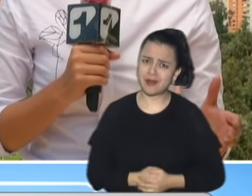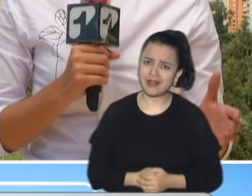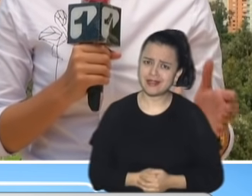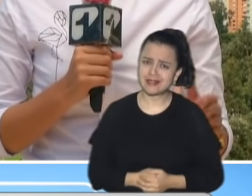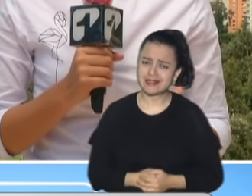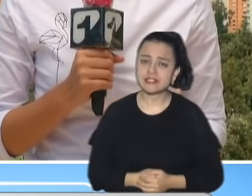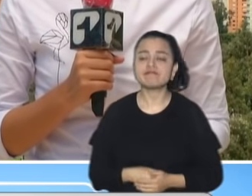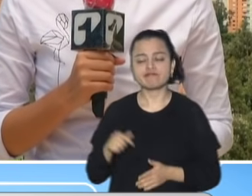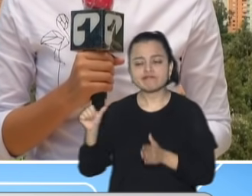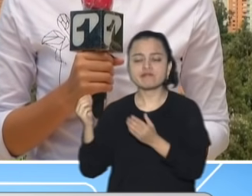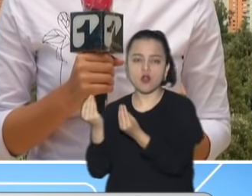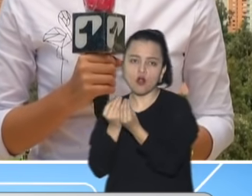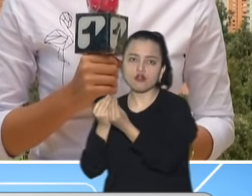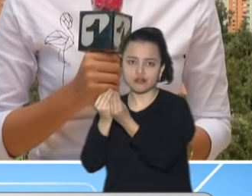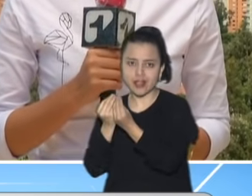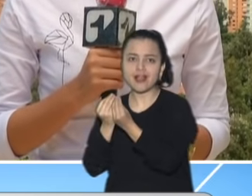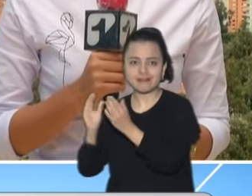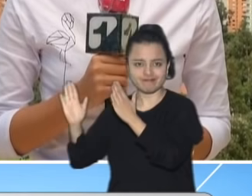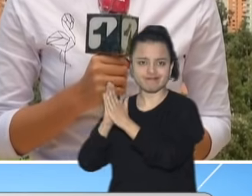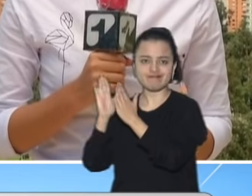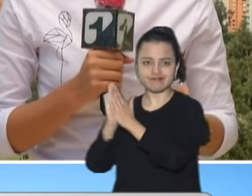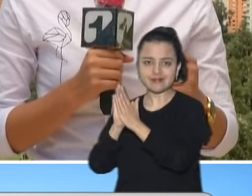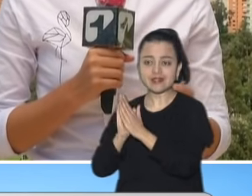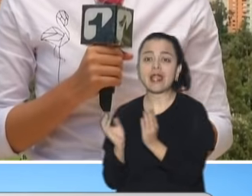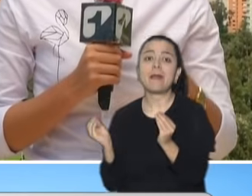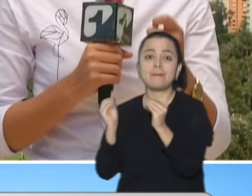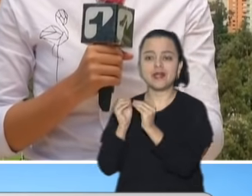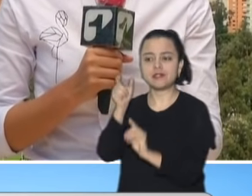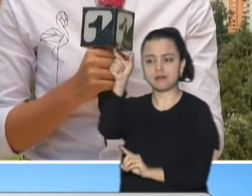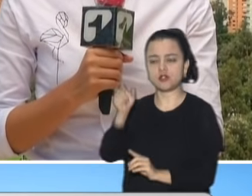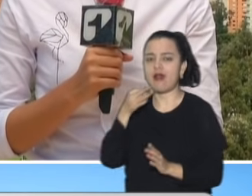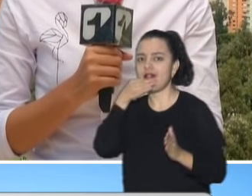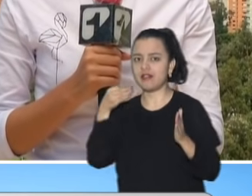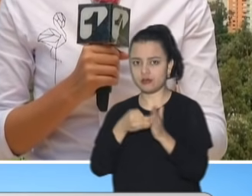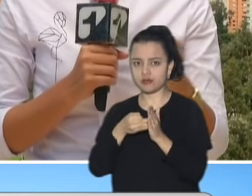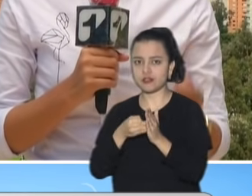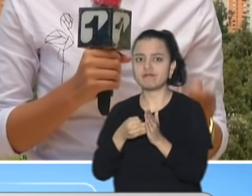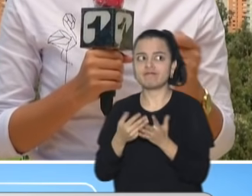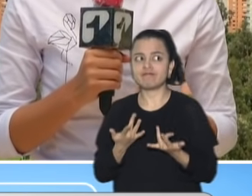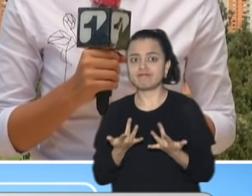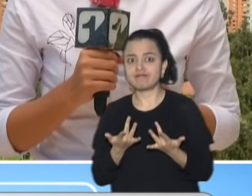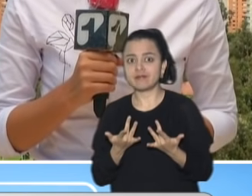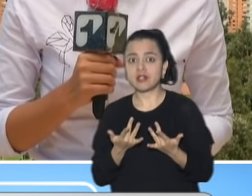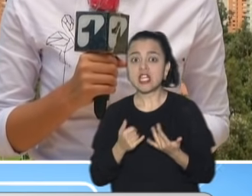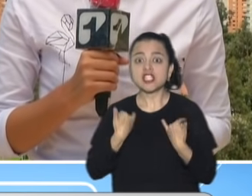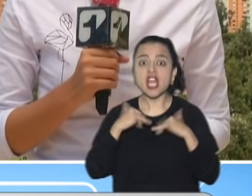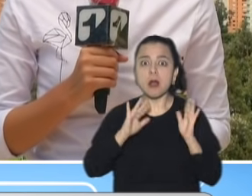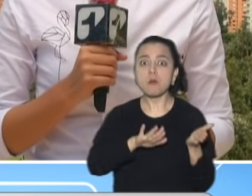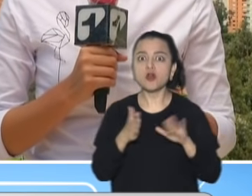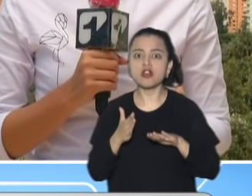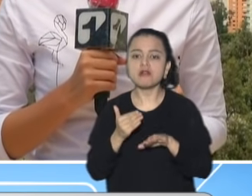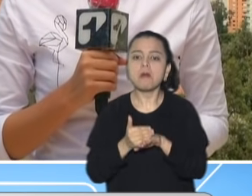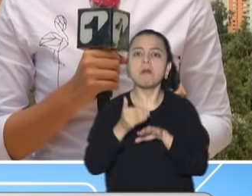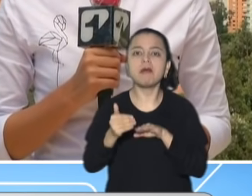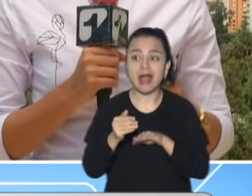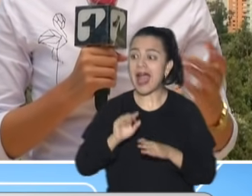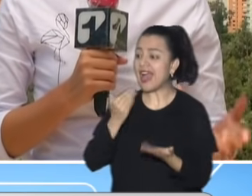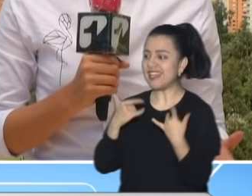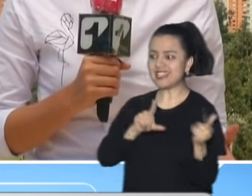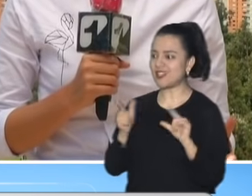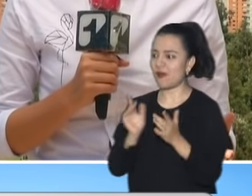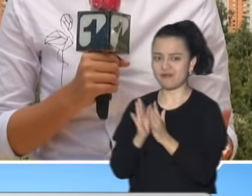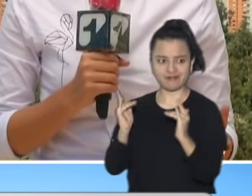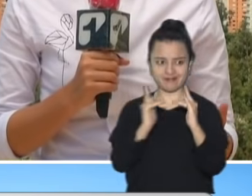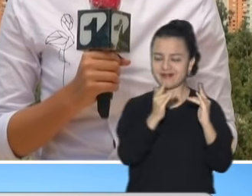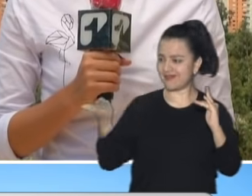que nos entregó este denunciante, pues estas personas le habrían adjudicado una UCI luego de fallecer. Esta persona estaba en uno